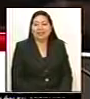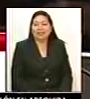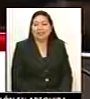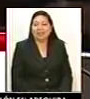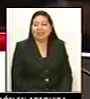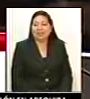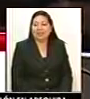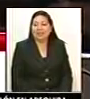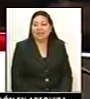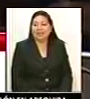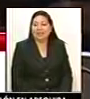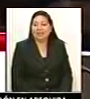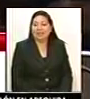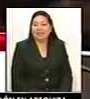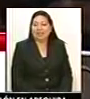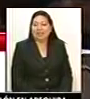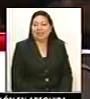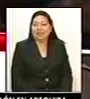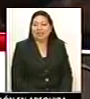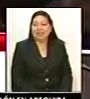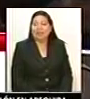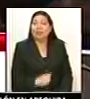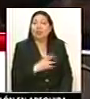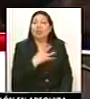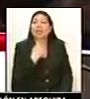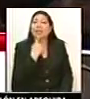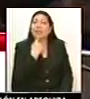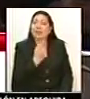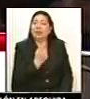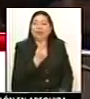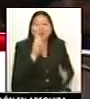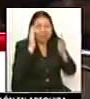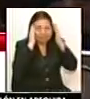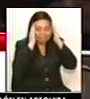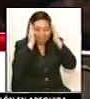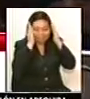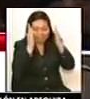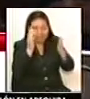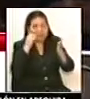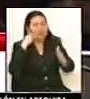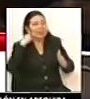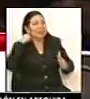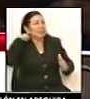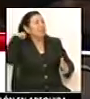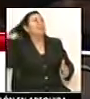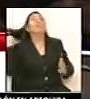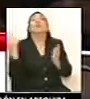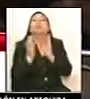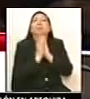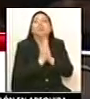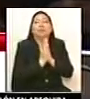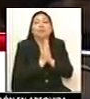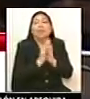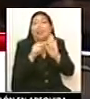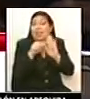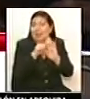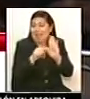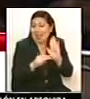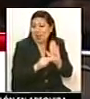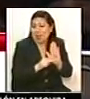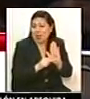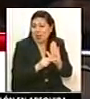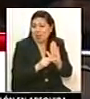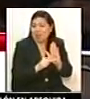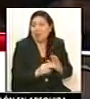congresista Víctor Andrés García Belaunde. Yo quisiera un poquito de coherencia en el análisis, por el amor de Dios. Estas normas que fueron creadas